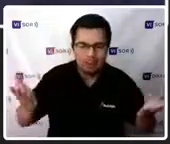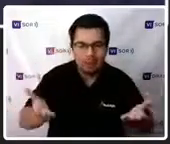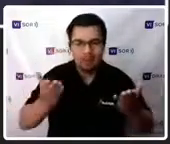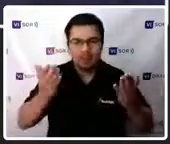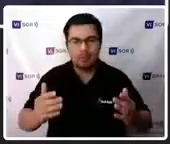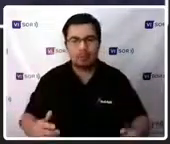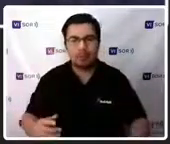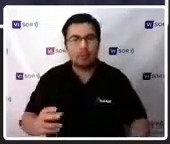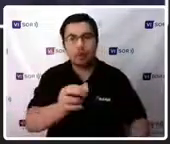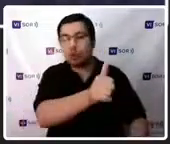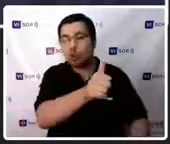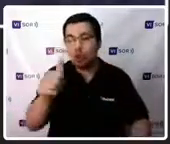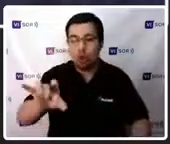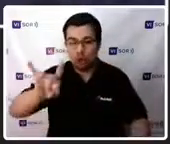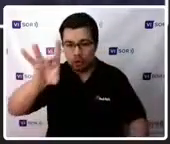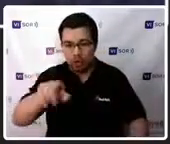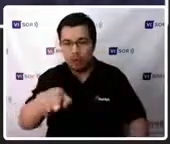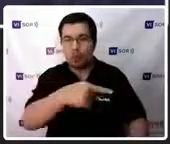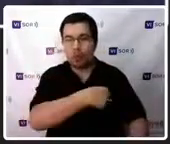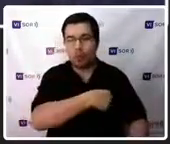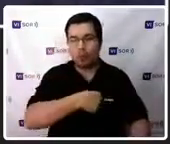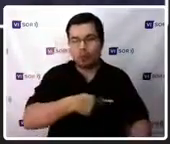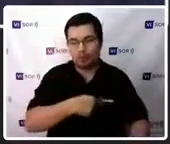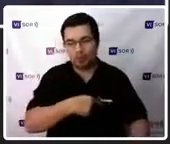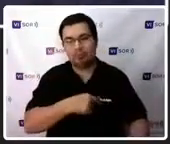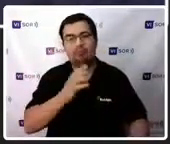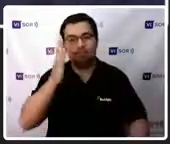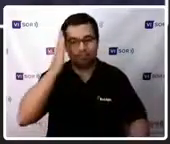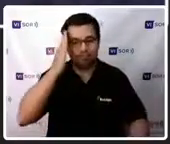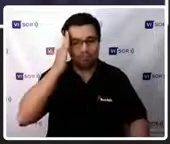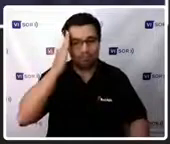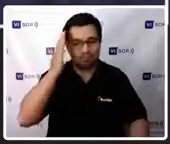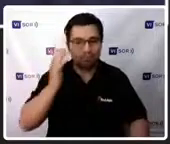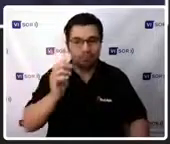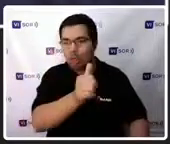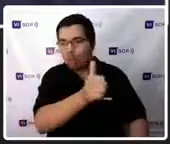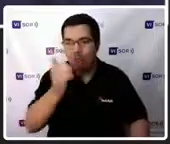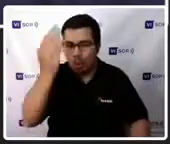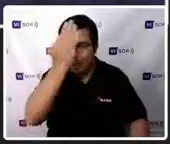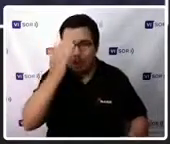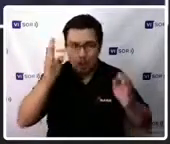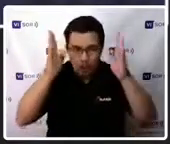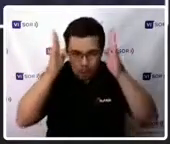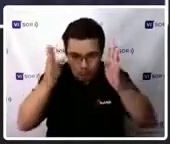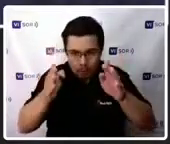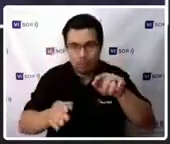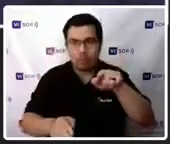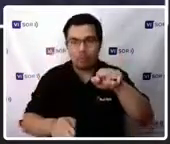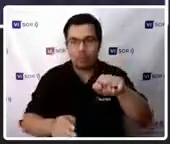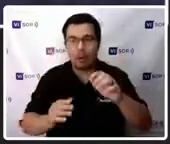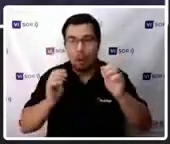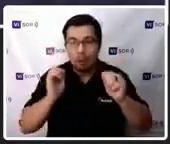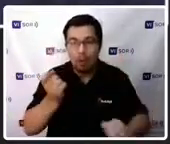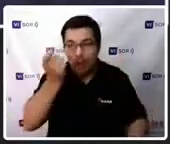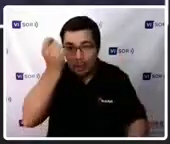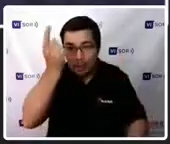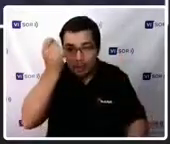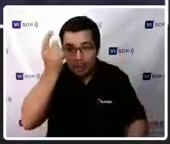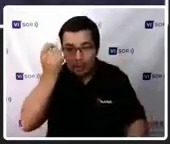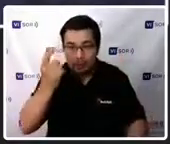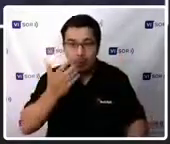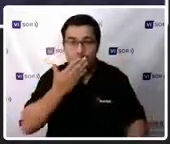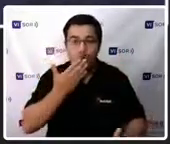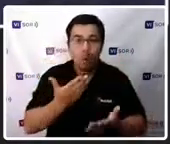nombre, que se preocupan por ti, que de repente te pueden entender cuando, pucha, realmente te fue mal